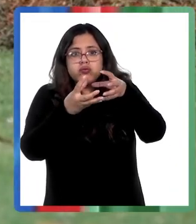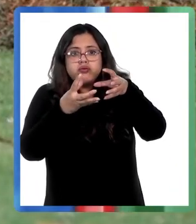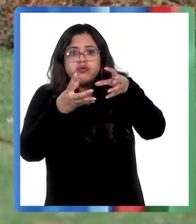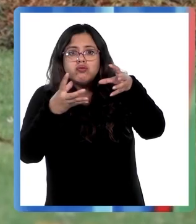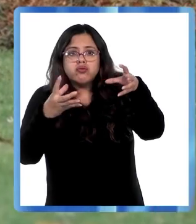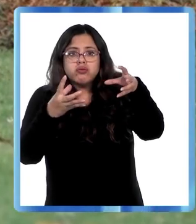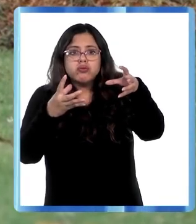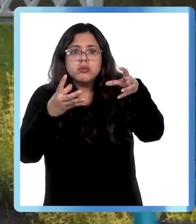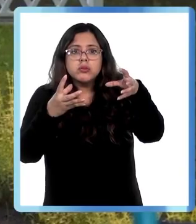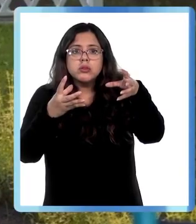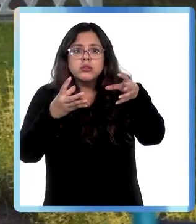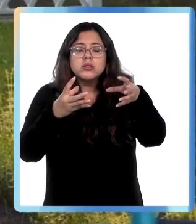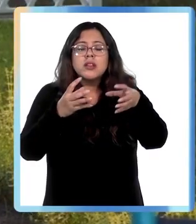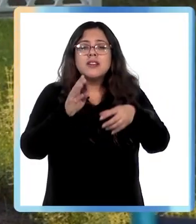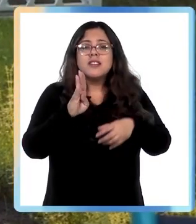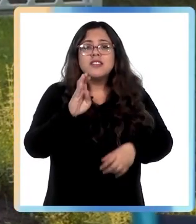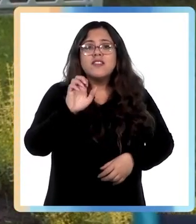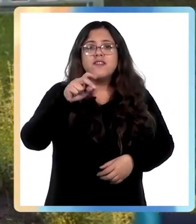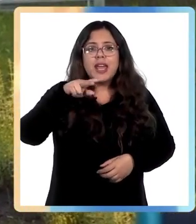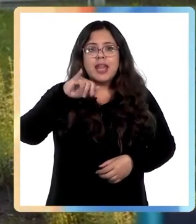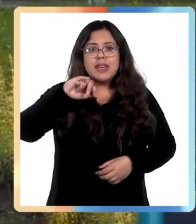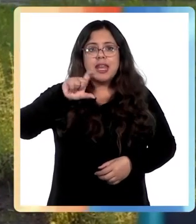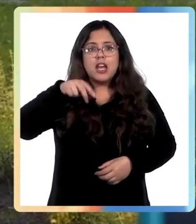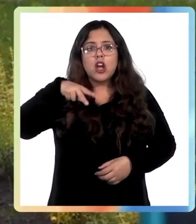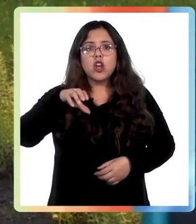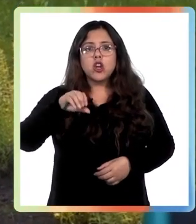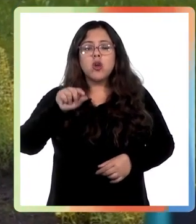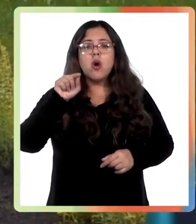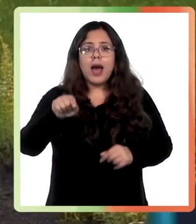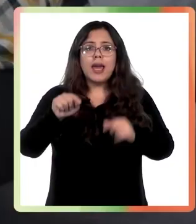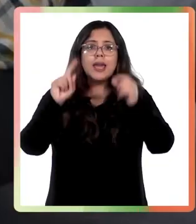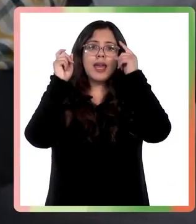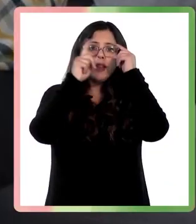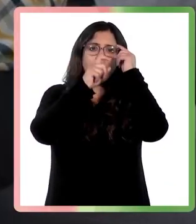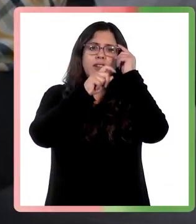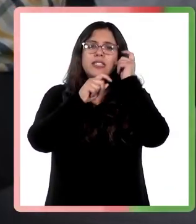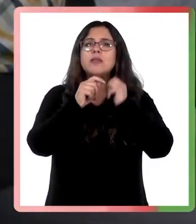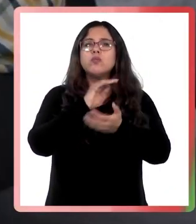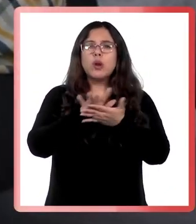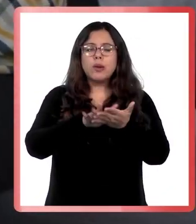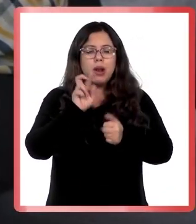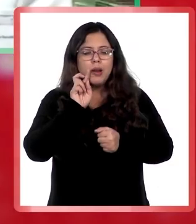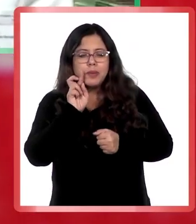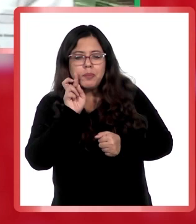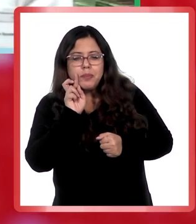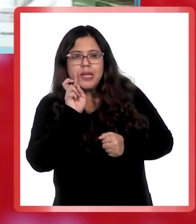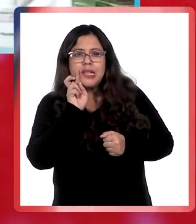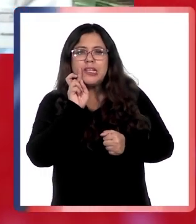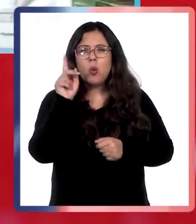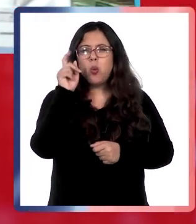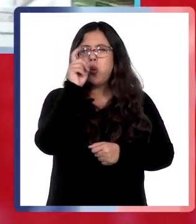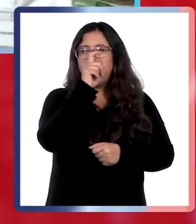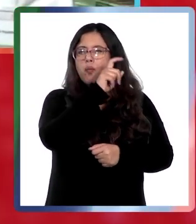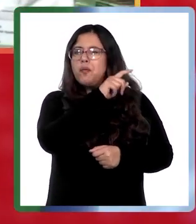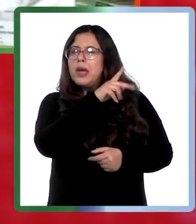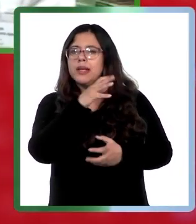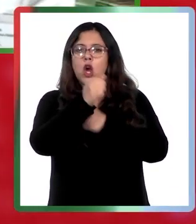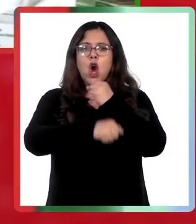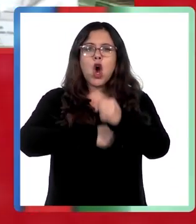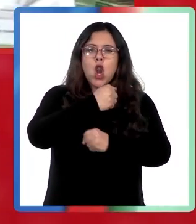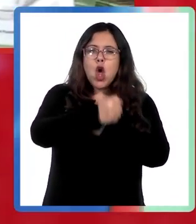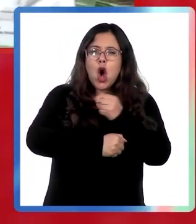que también es bueno manejarlo porque hace difícil orinar con los años. Y